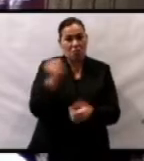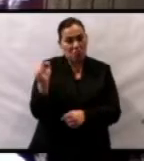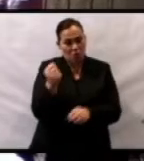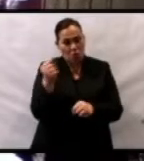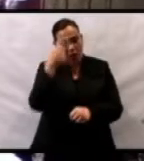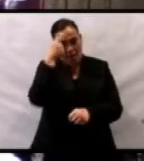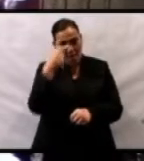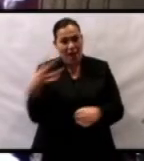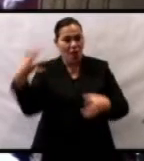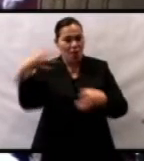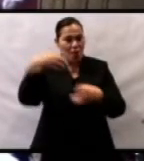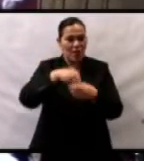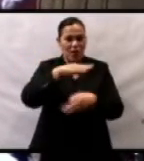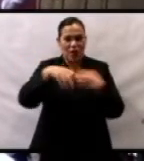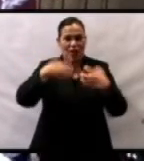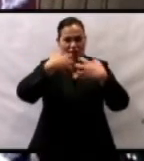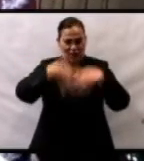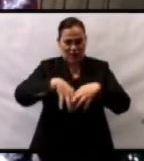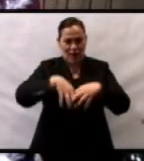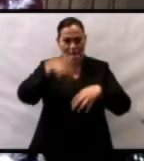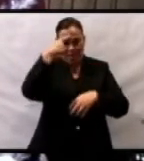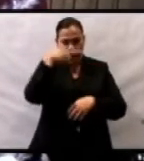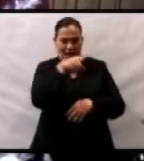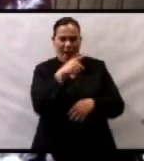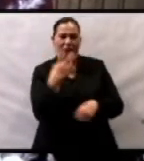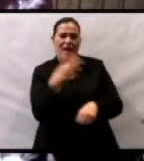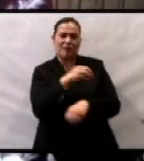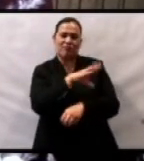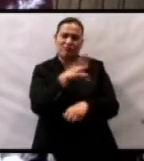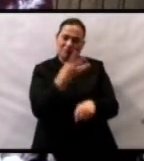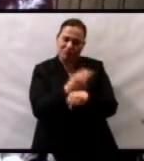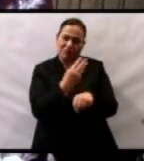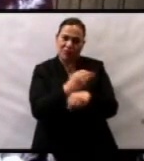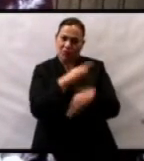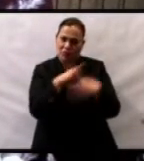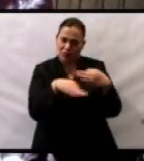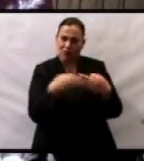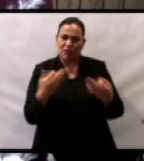complementar la máquina asfaltadora de obras públicas.